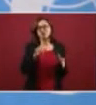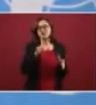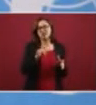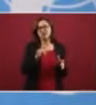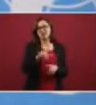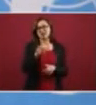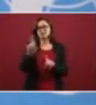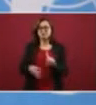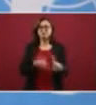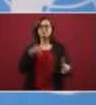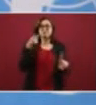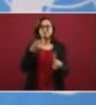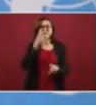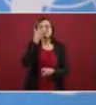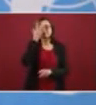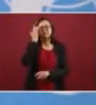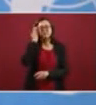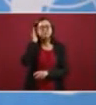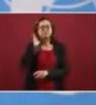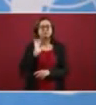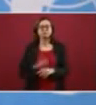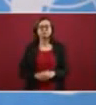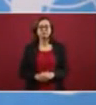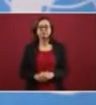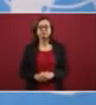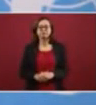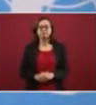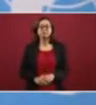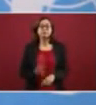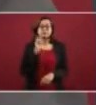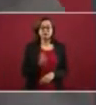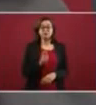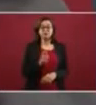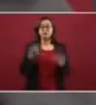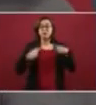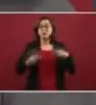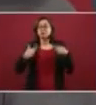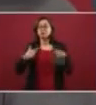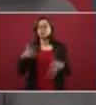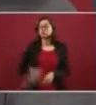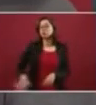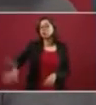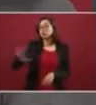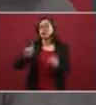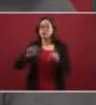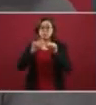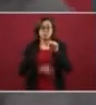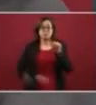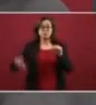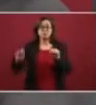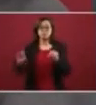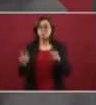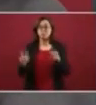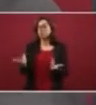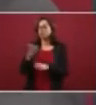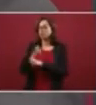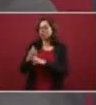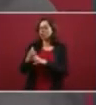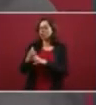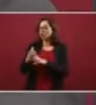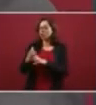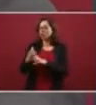neoliberal, en esencia, en trasladar los bienes del pueblo de México y de la nación